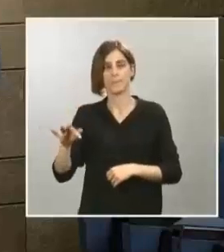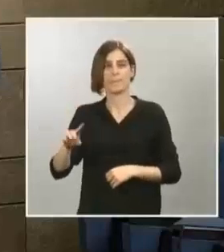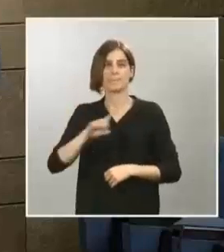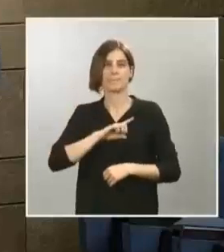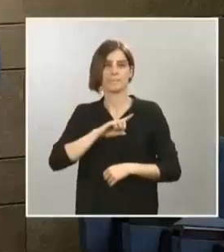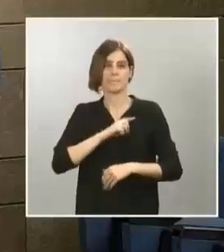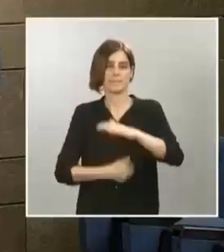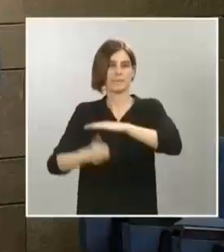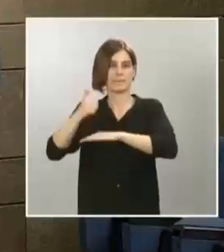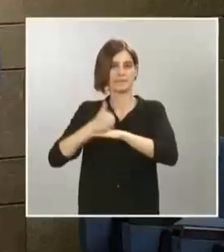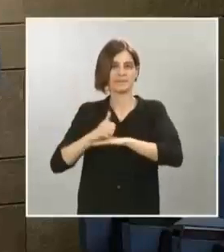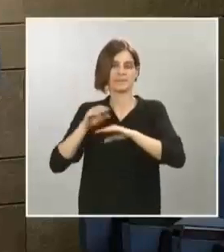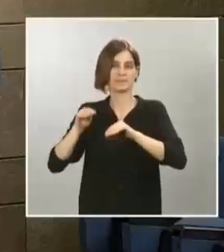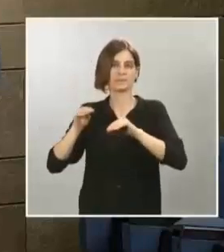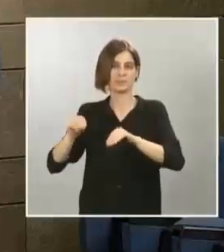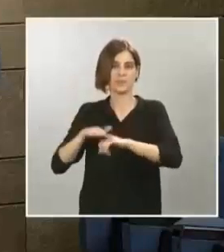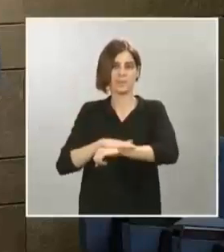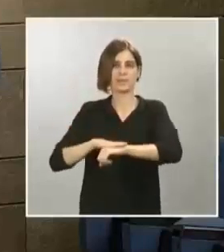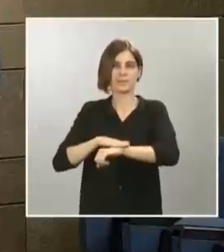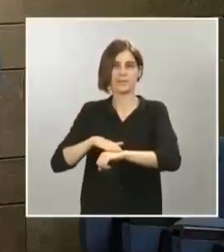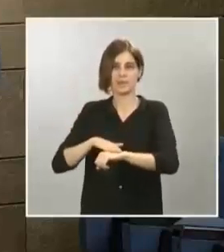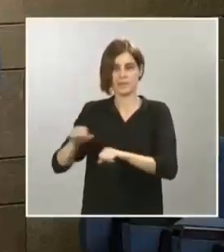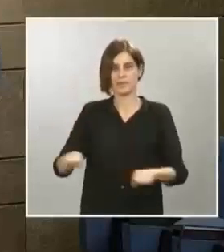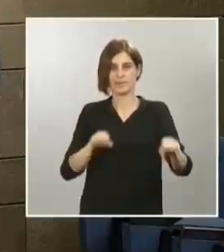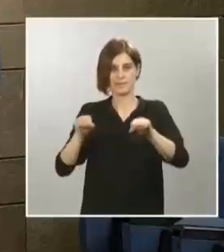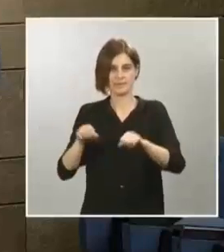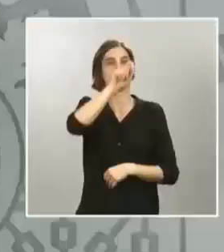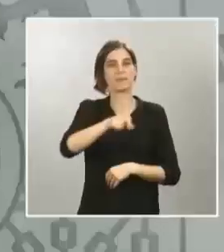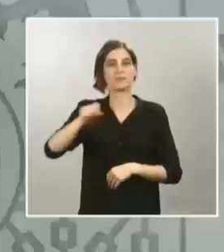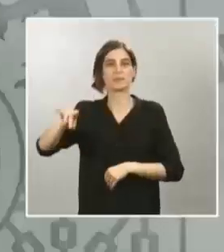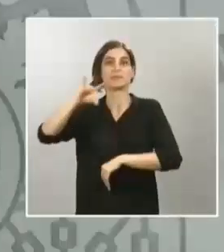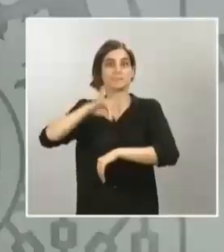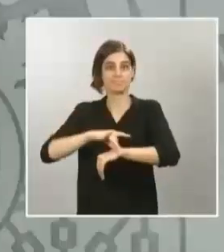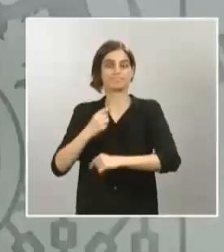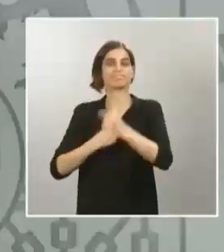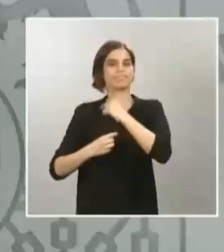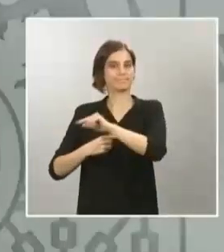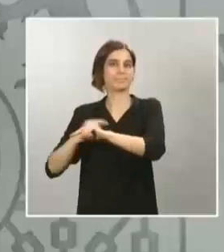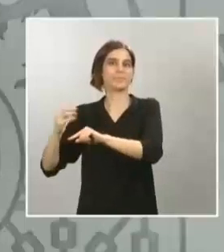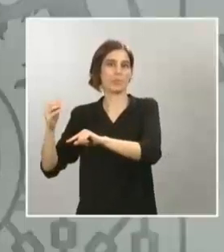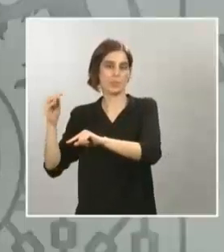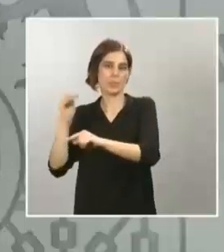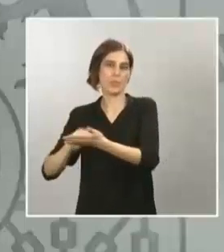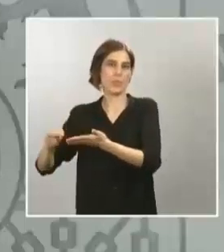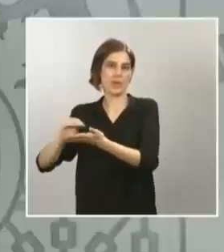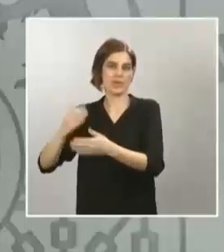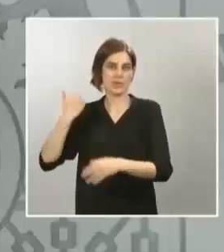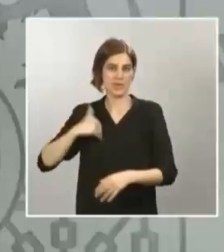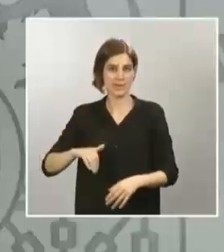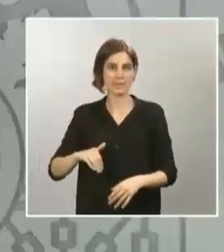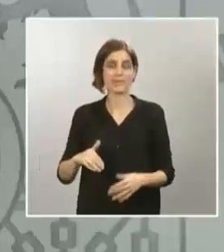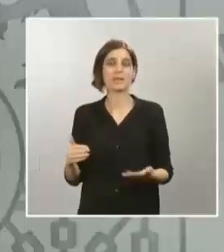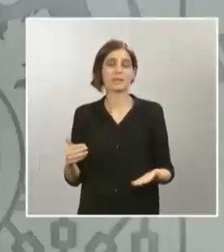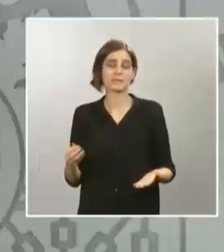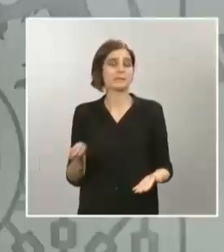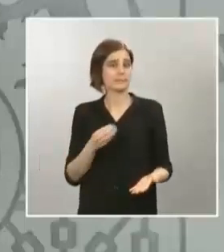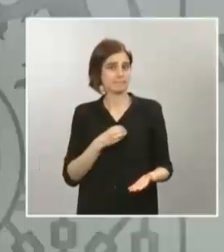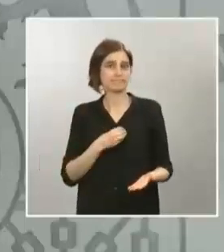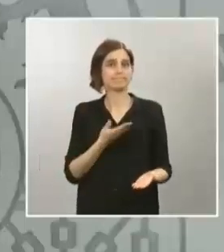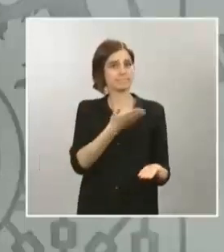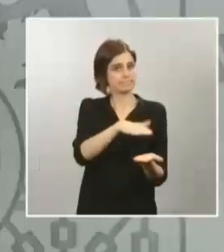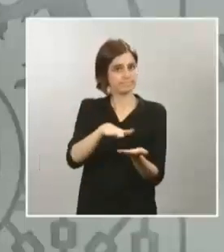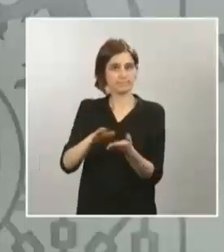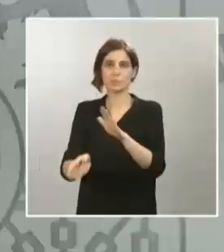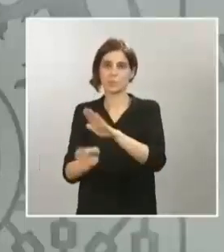número de fallecimientos diarios con respecto al lunes desgraciadamente seguimos teniendo fallecimientos es verdad